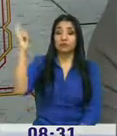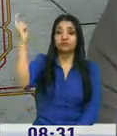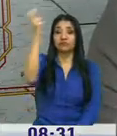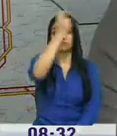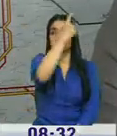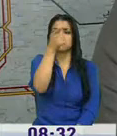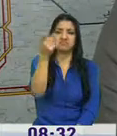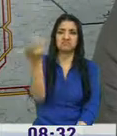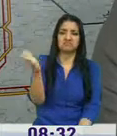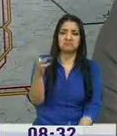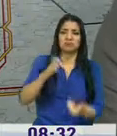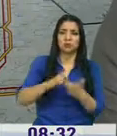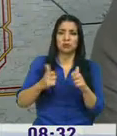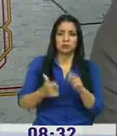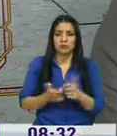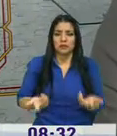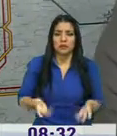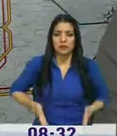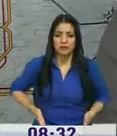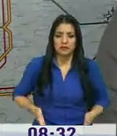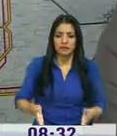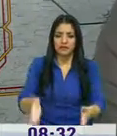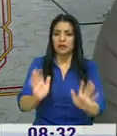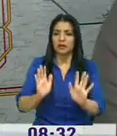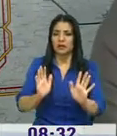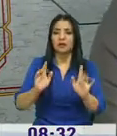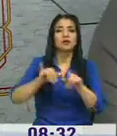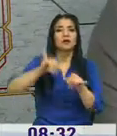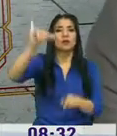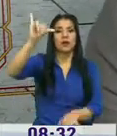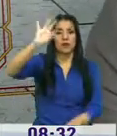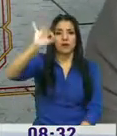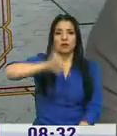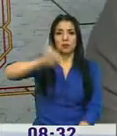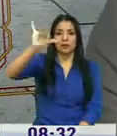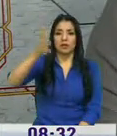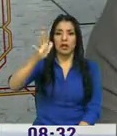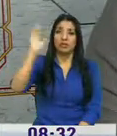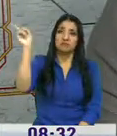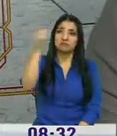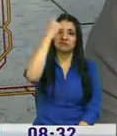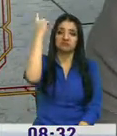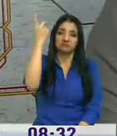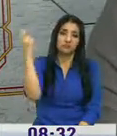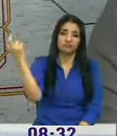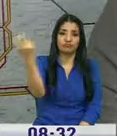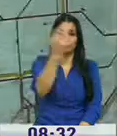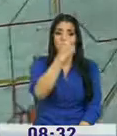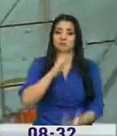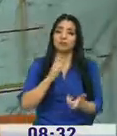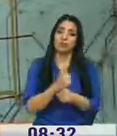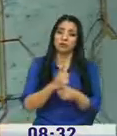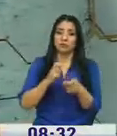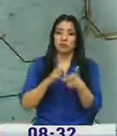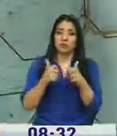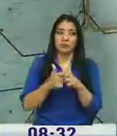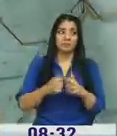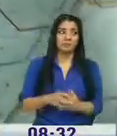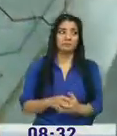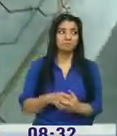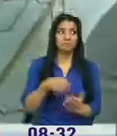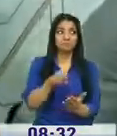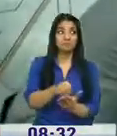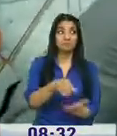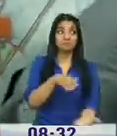tiene ninguna similitud con la vía terrestre. Entonces yo creo que no habría ningún inconveniente. Este proyecto, que brindaría, según